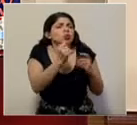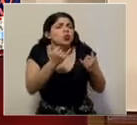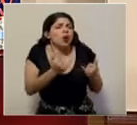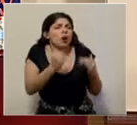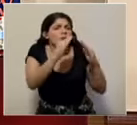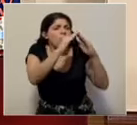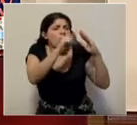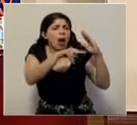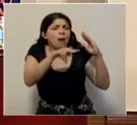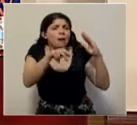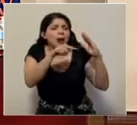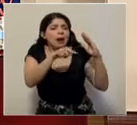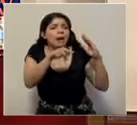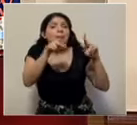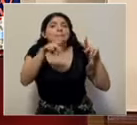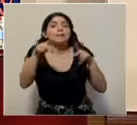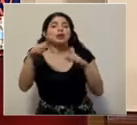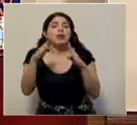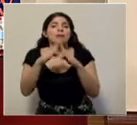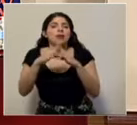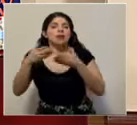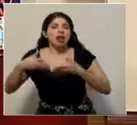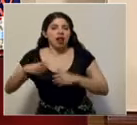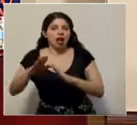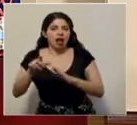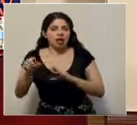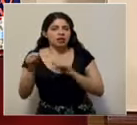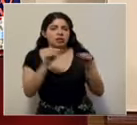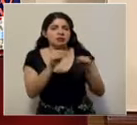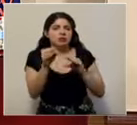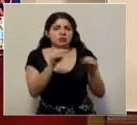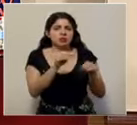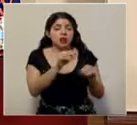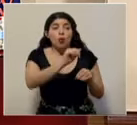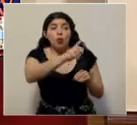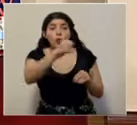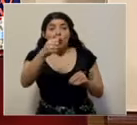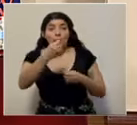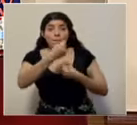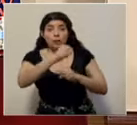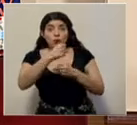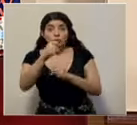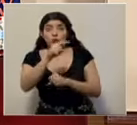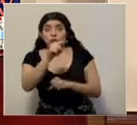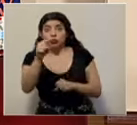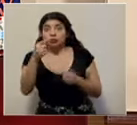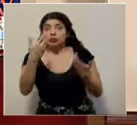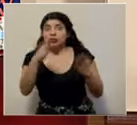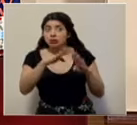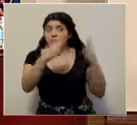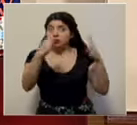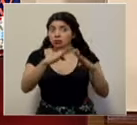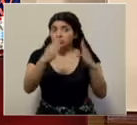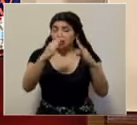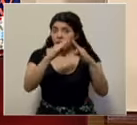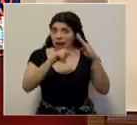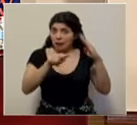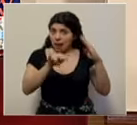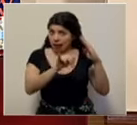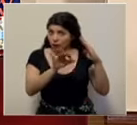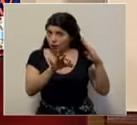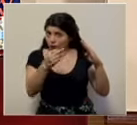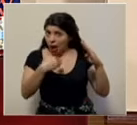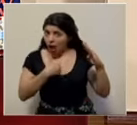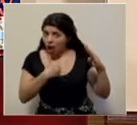de habitantes de calle? ¿En otras municipalidades han abierto albergues de este tipo?